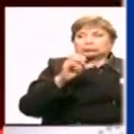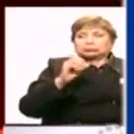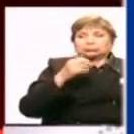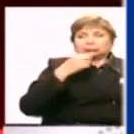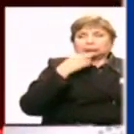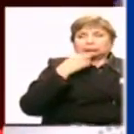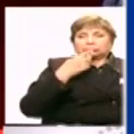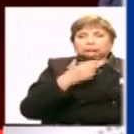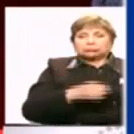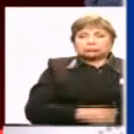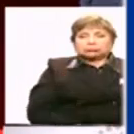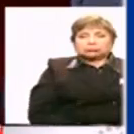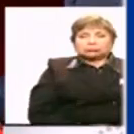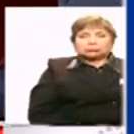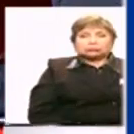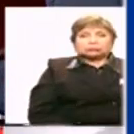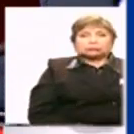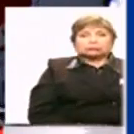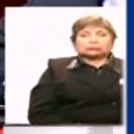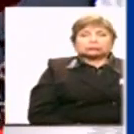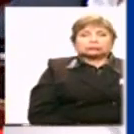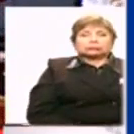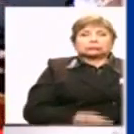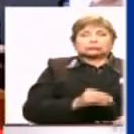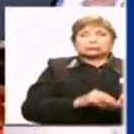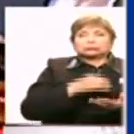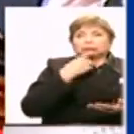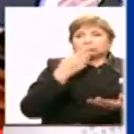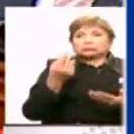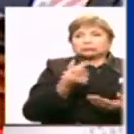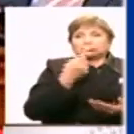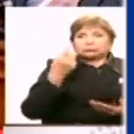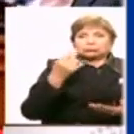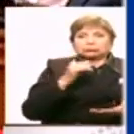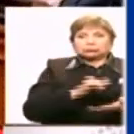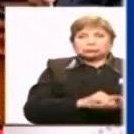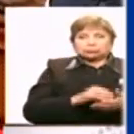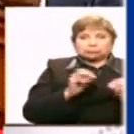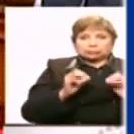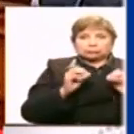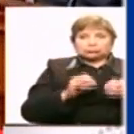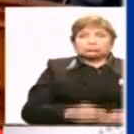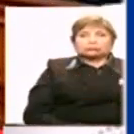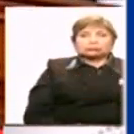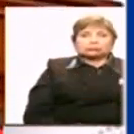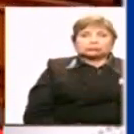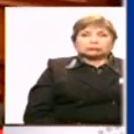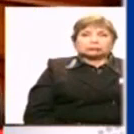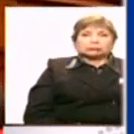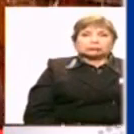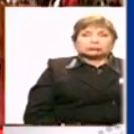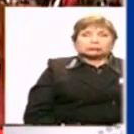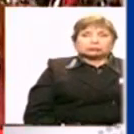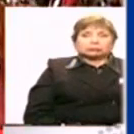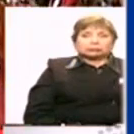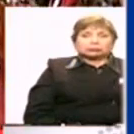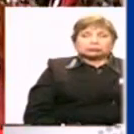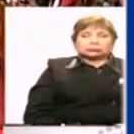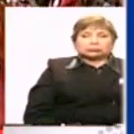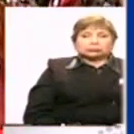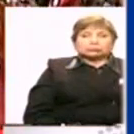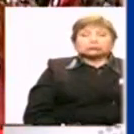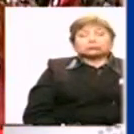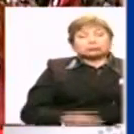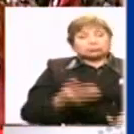reorganización política pronta de nosotros. Estamos todavía en plena instalación por todos los sucesos que se han dado, que